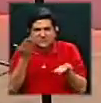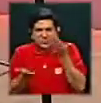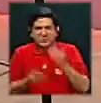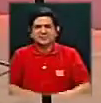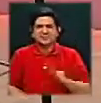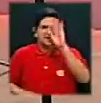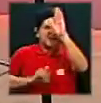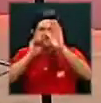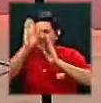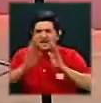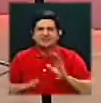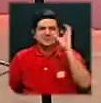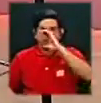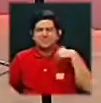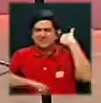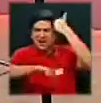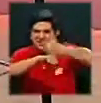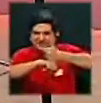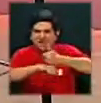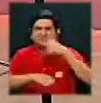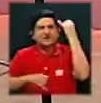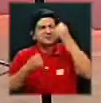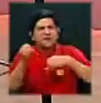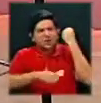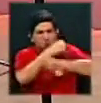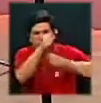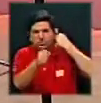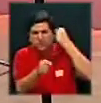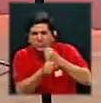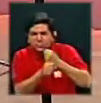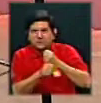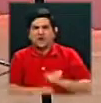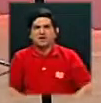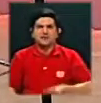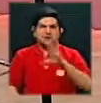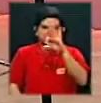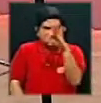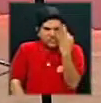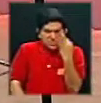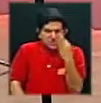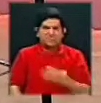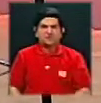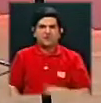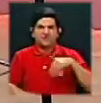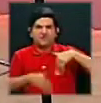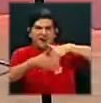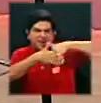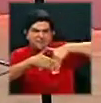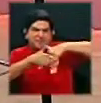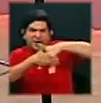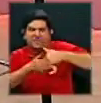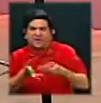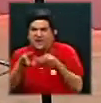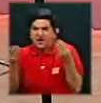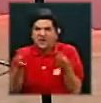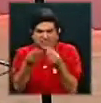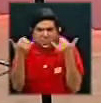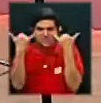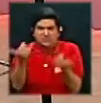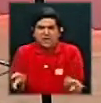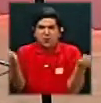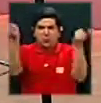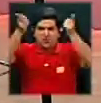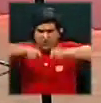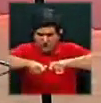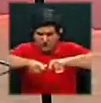haber buscado o implementado en los últimos años para impedir que se esté produciendo este fenómeno